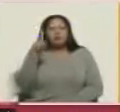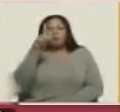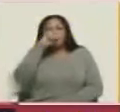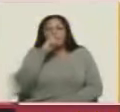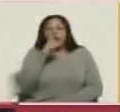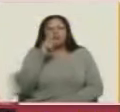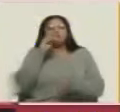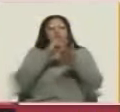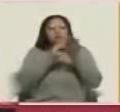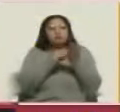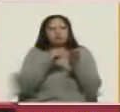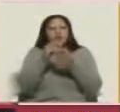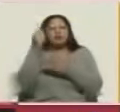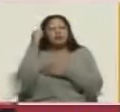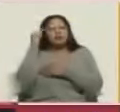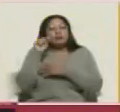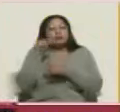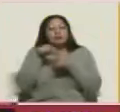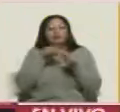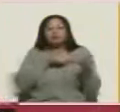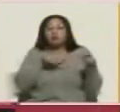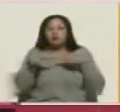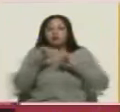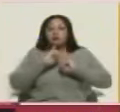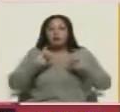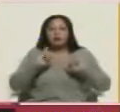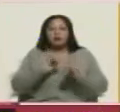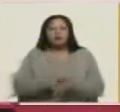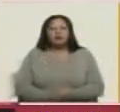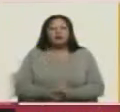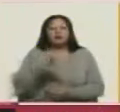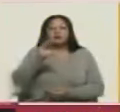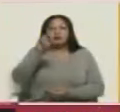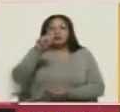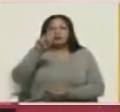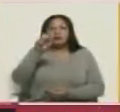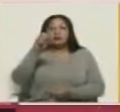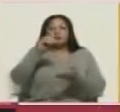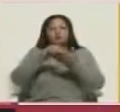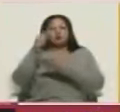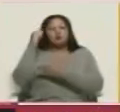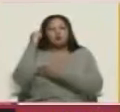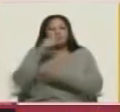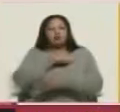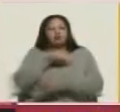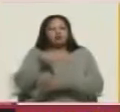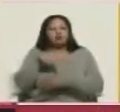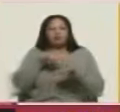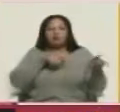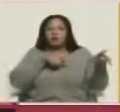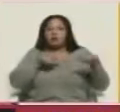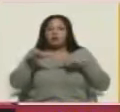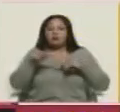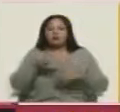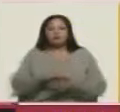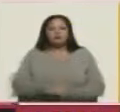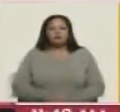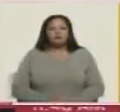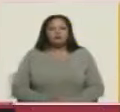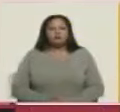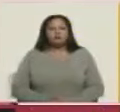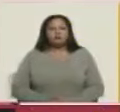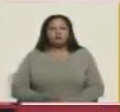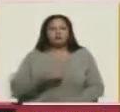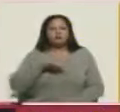diciendo, cuando pongan la fecha, ese día estamos listos. El CNE puso la fecha y nosotros, voy a decir así, nosotros y